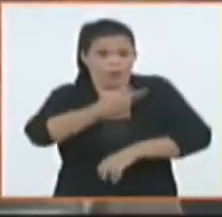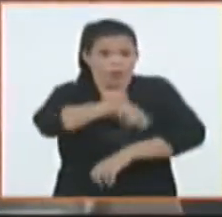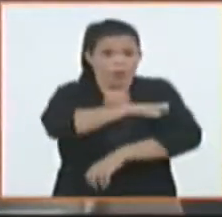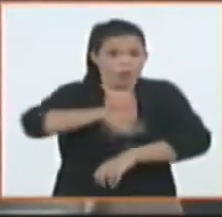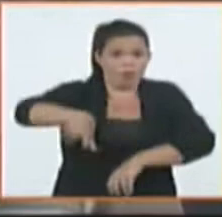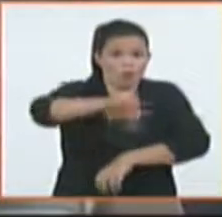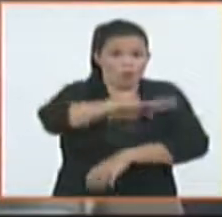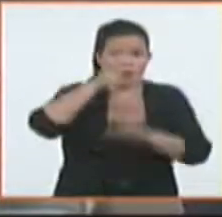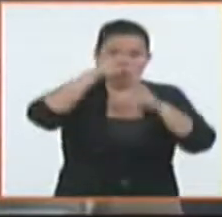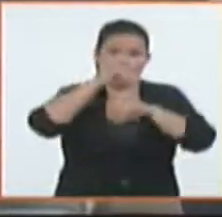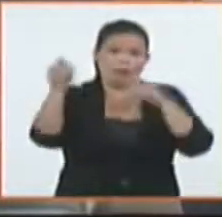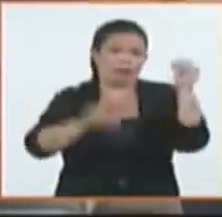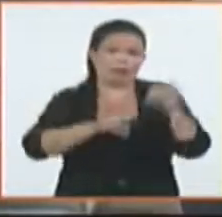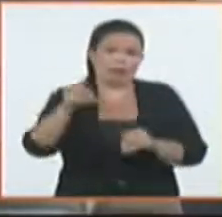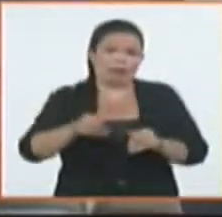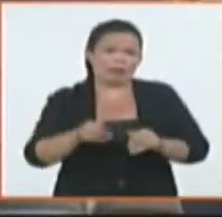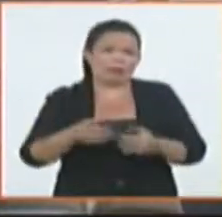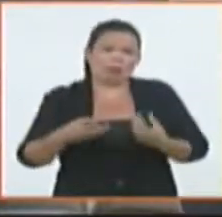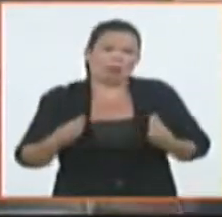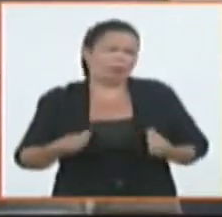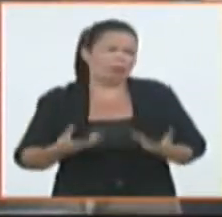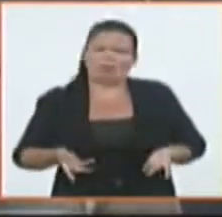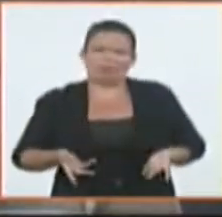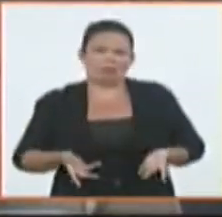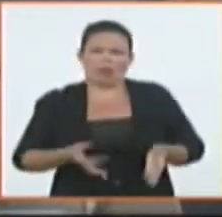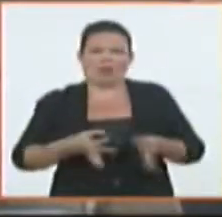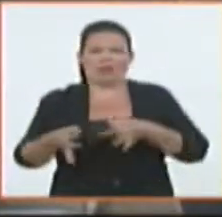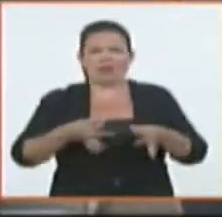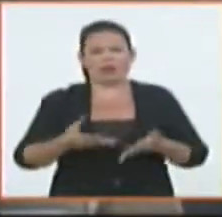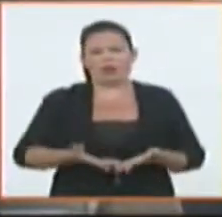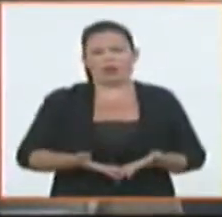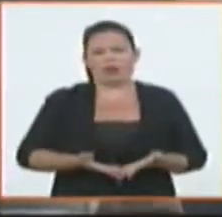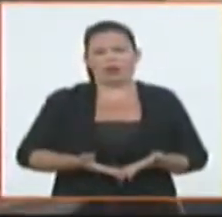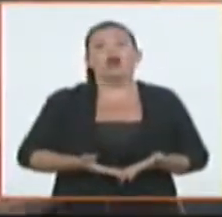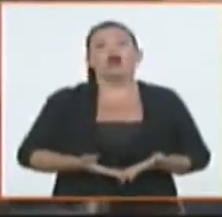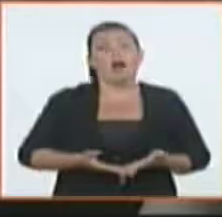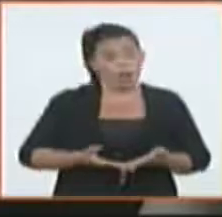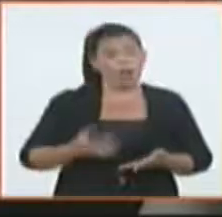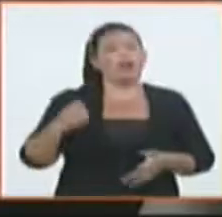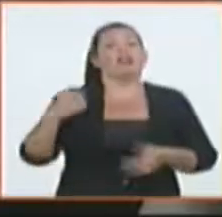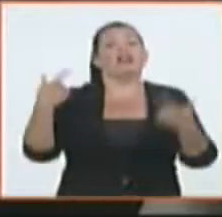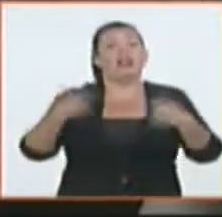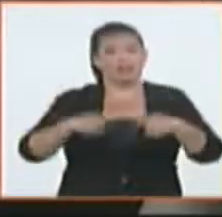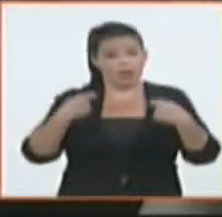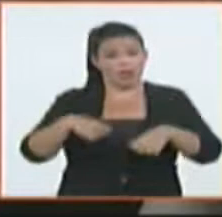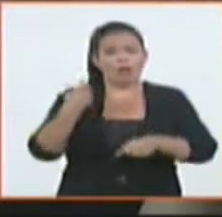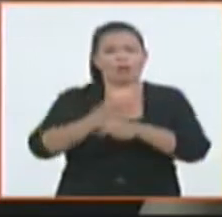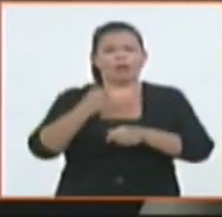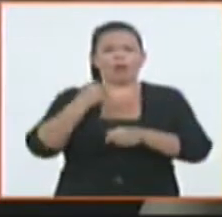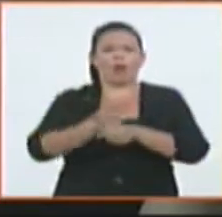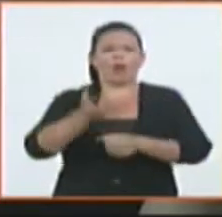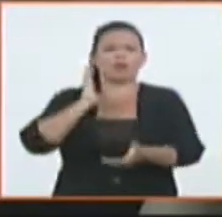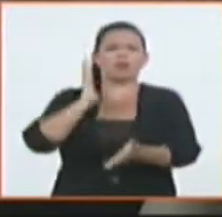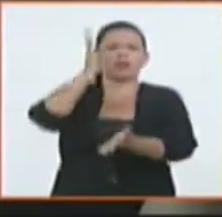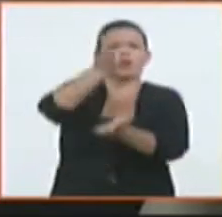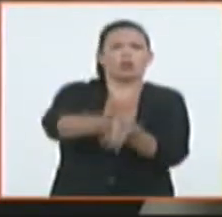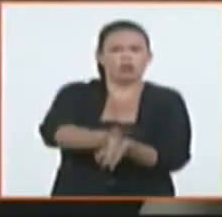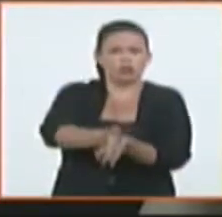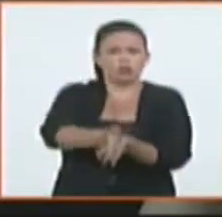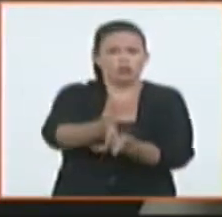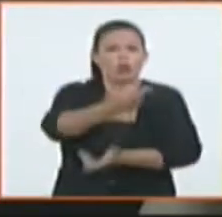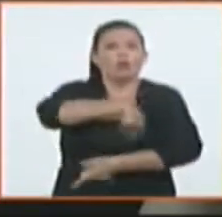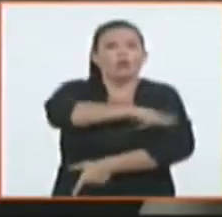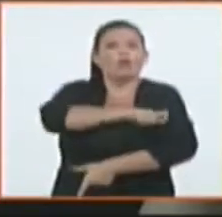ejercicio y tenemos que saber usar las dos. El ejercicio directo, cómo el pueblo participa directamente